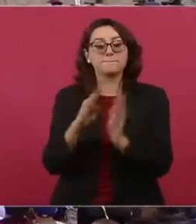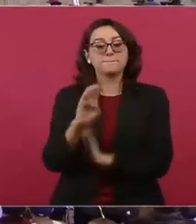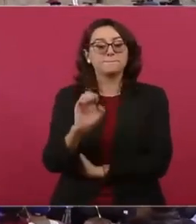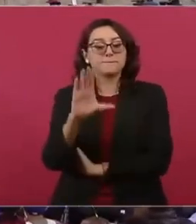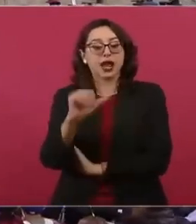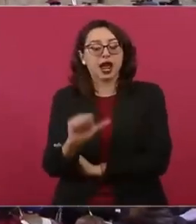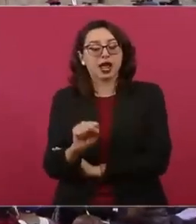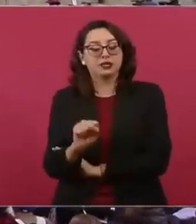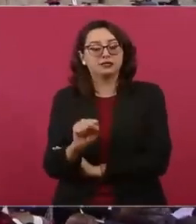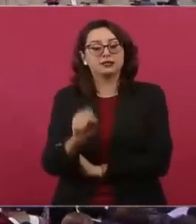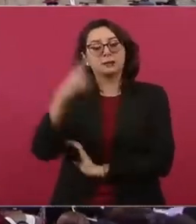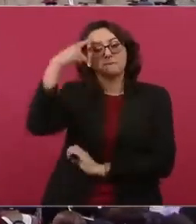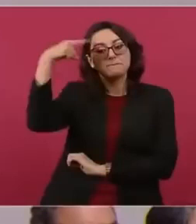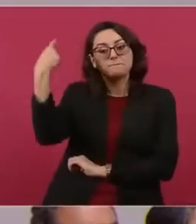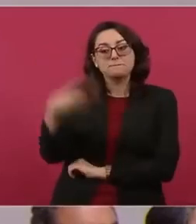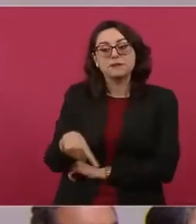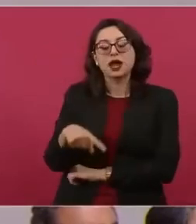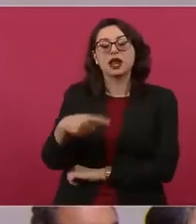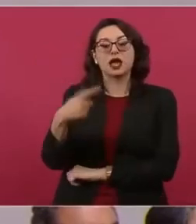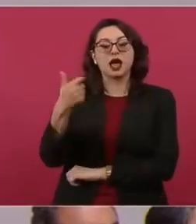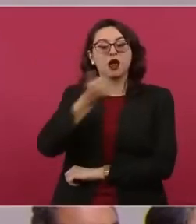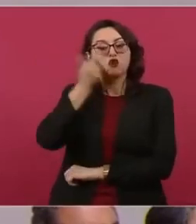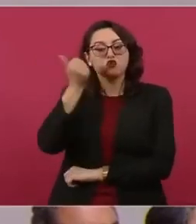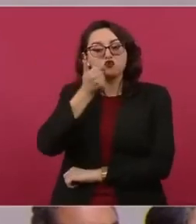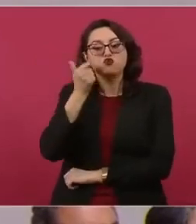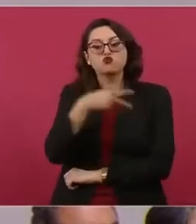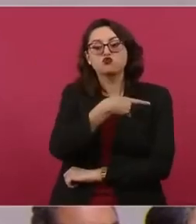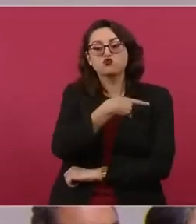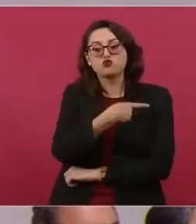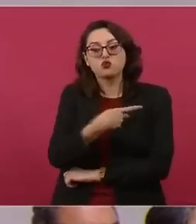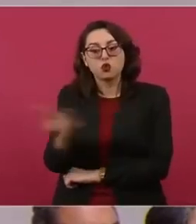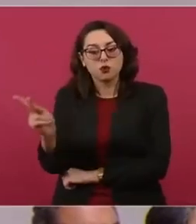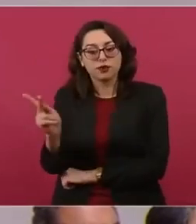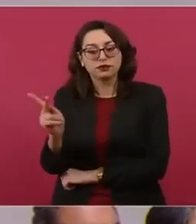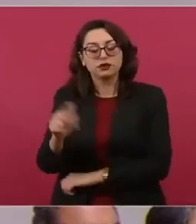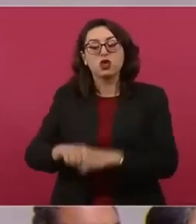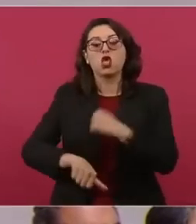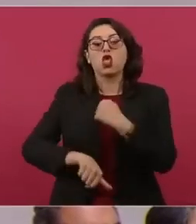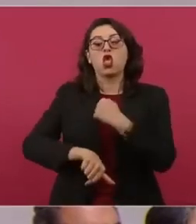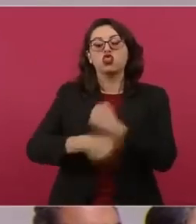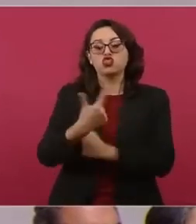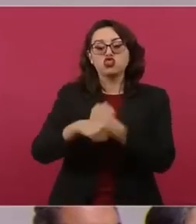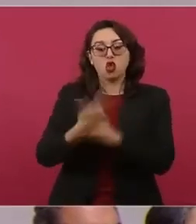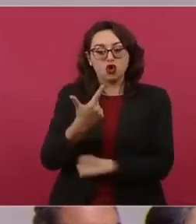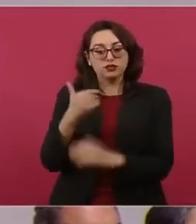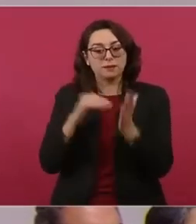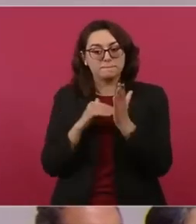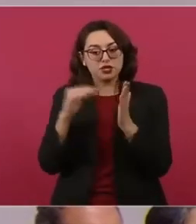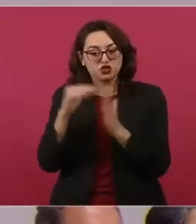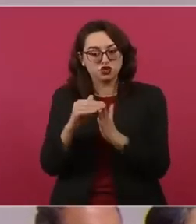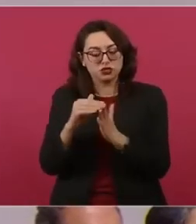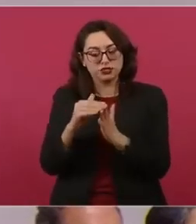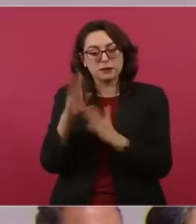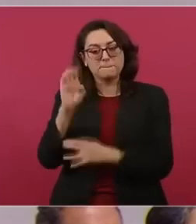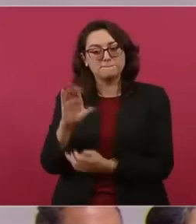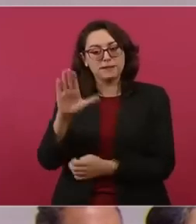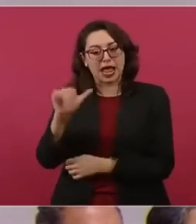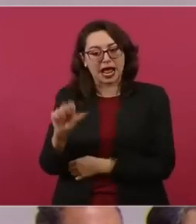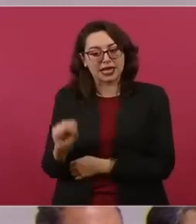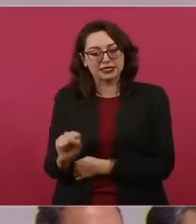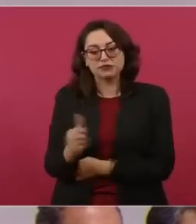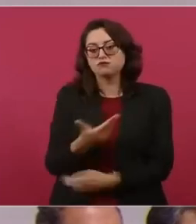familias pobres. 12 millones de becas, desde preescolar hasta